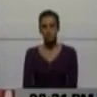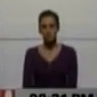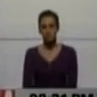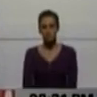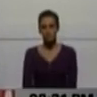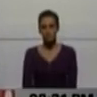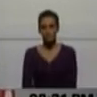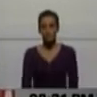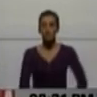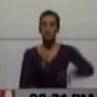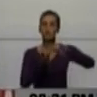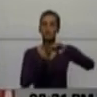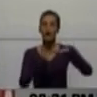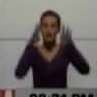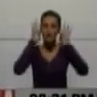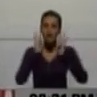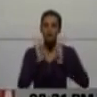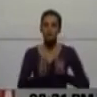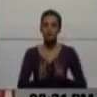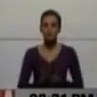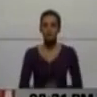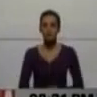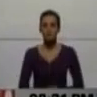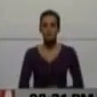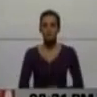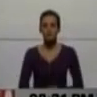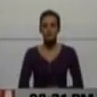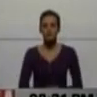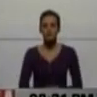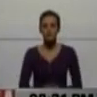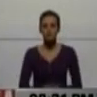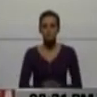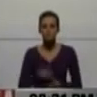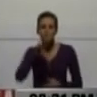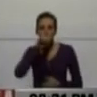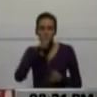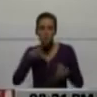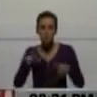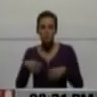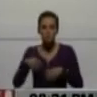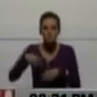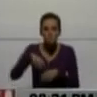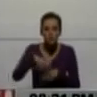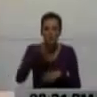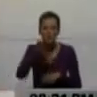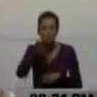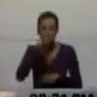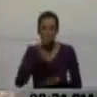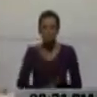Es numeral Almagro, cachorro arrastrado.